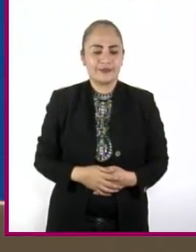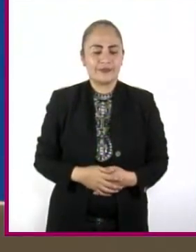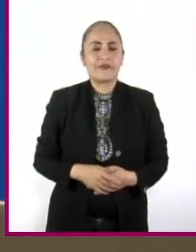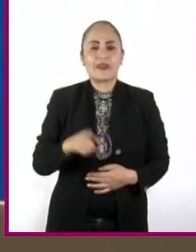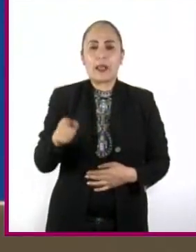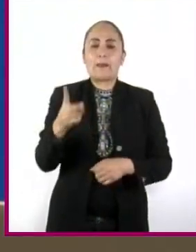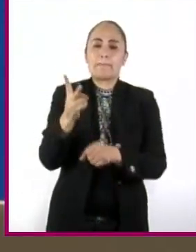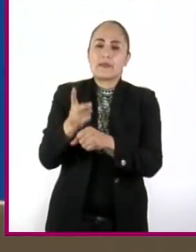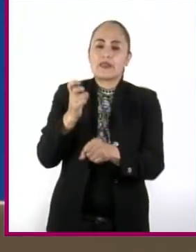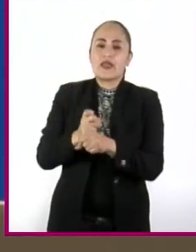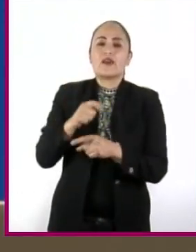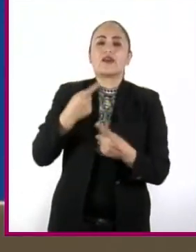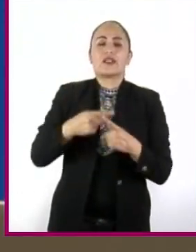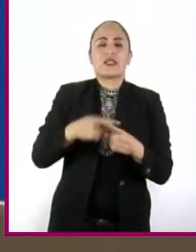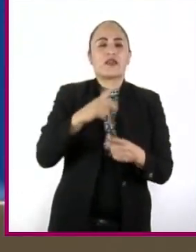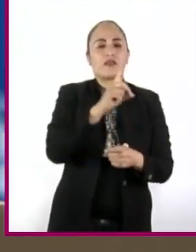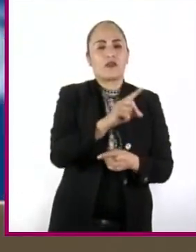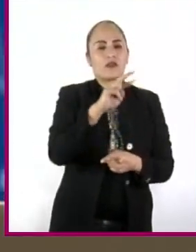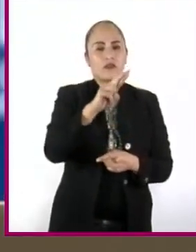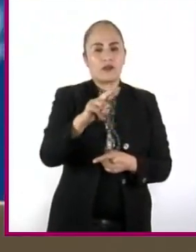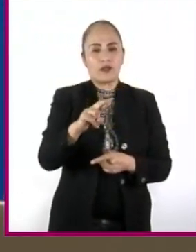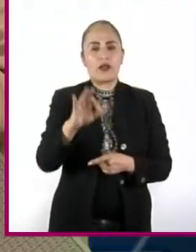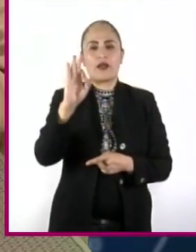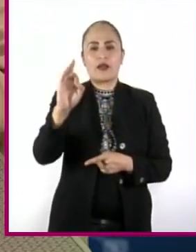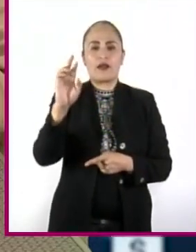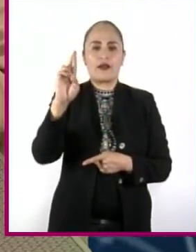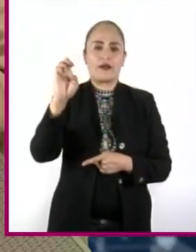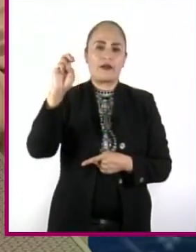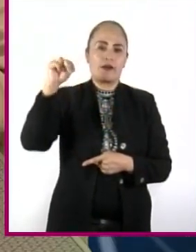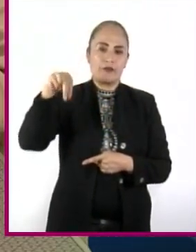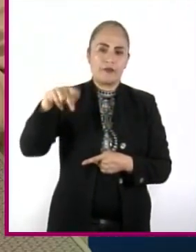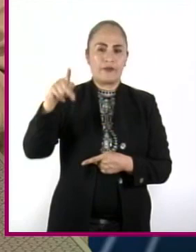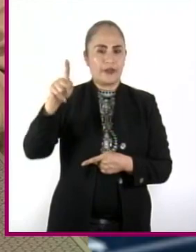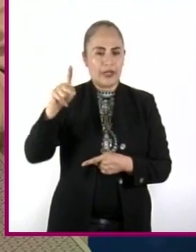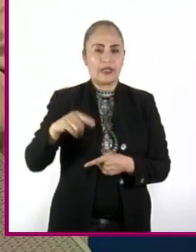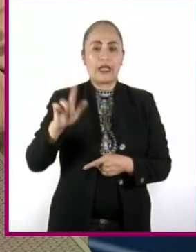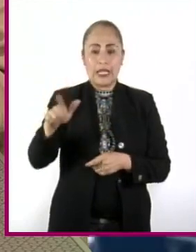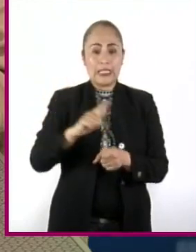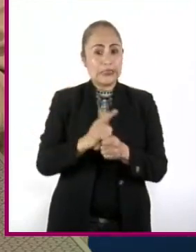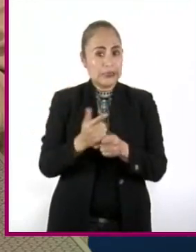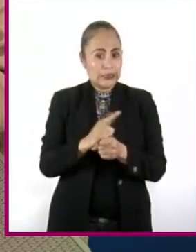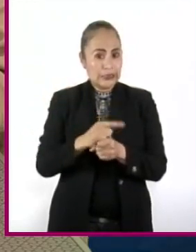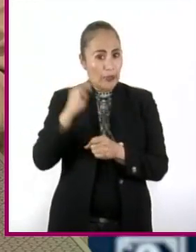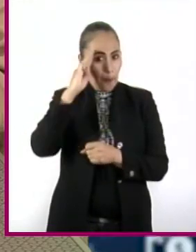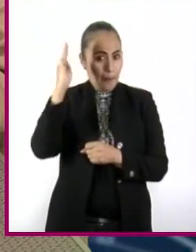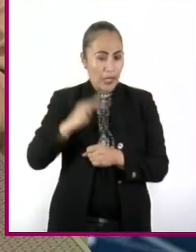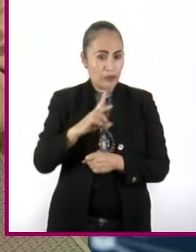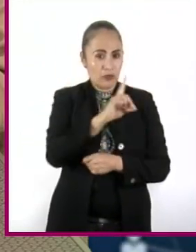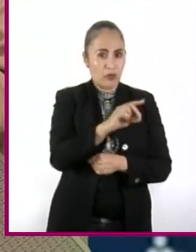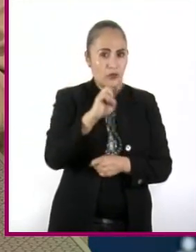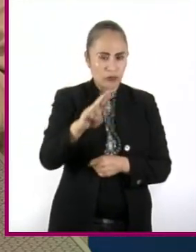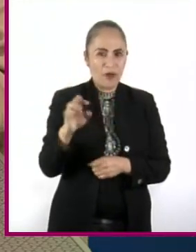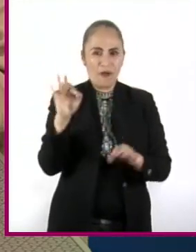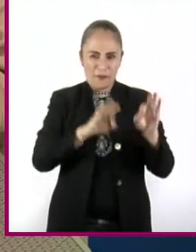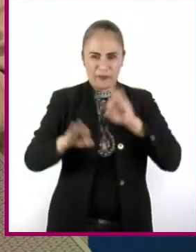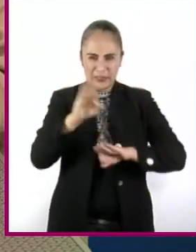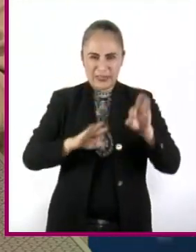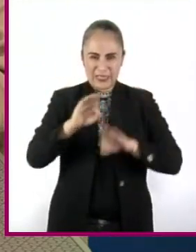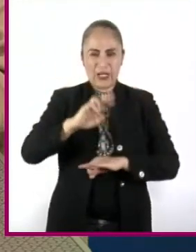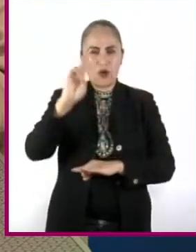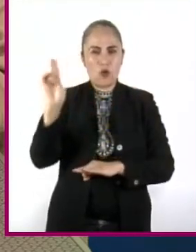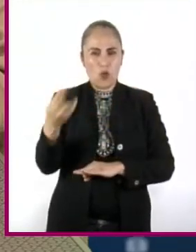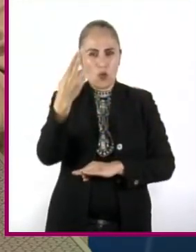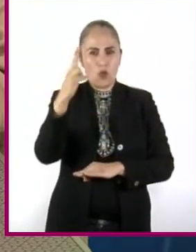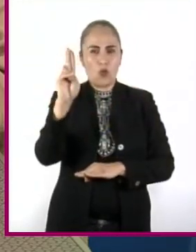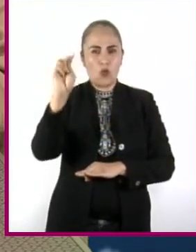Nuestro invitado es el doctor Alejandro Frank Hofflich, licenciado, maestro y doctor en física por la UNAM. Su